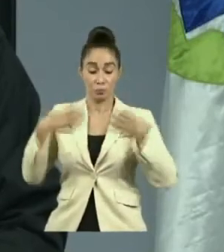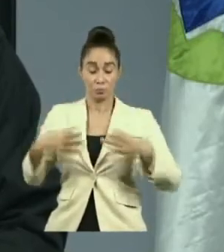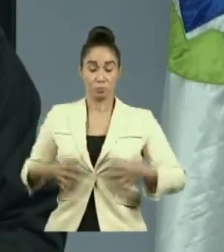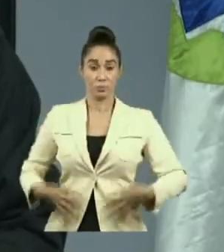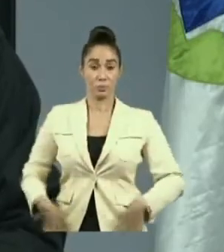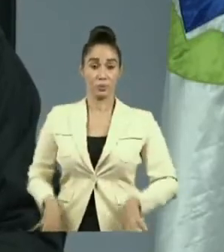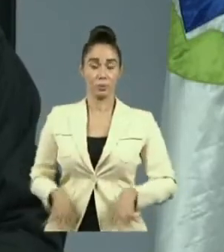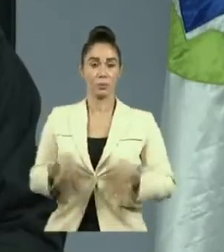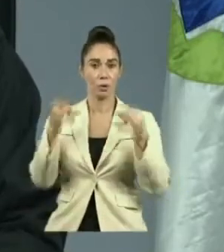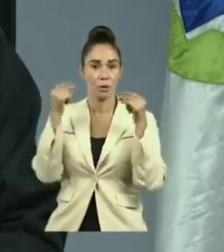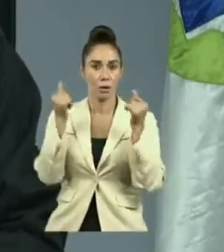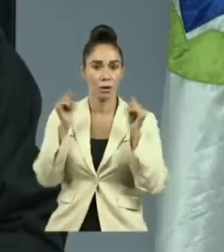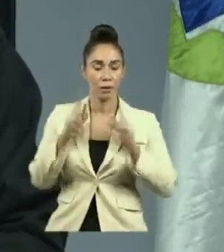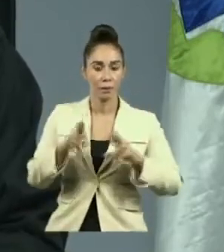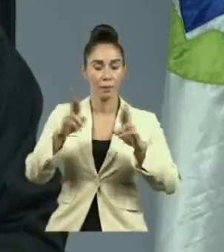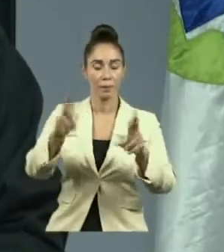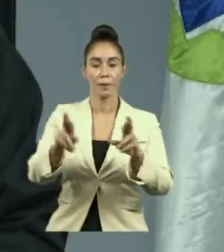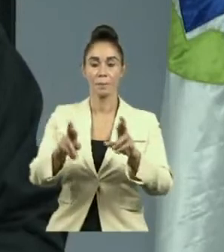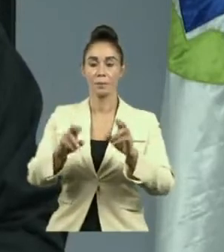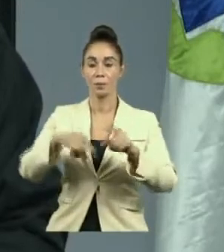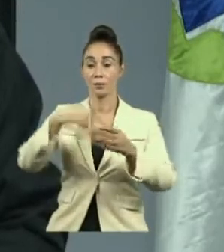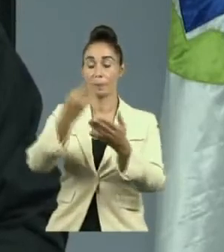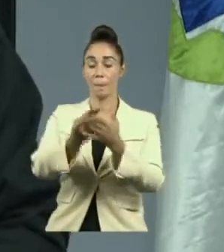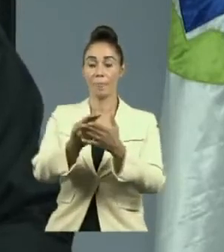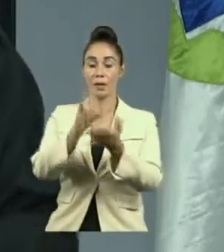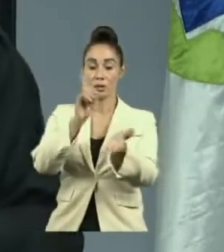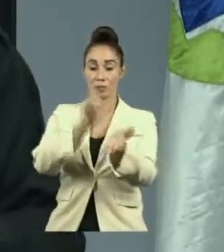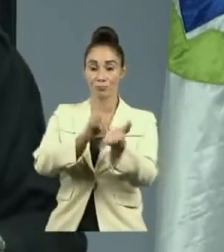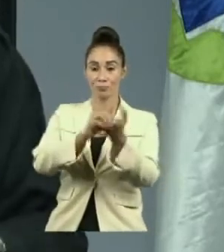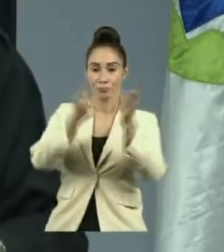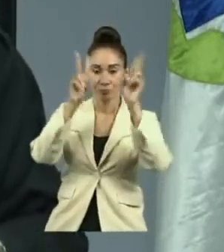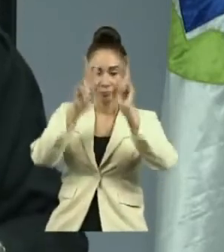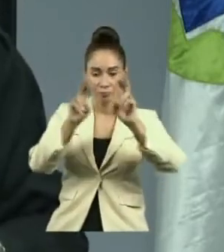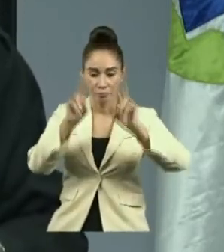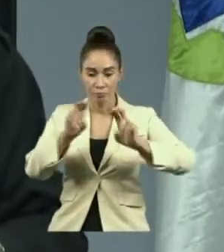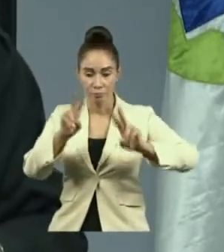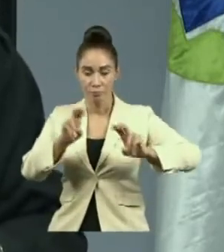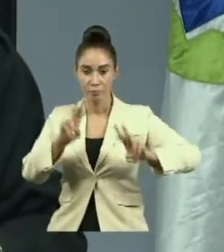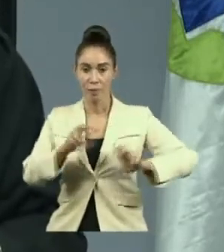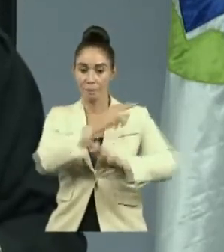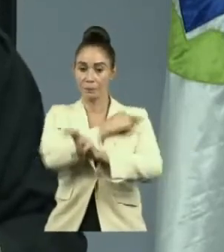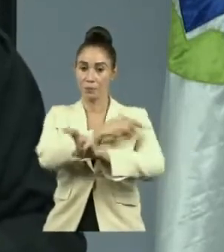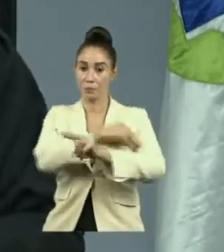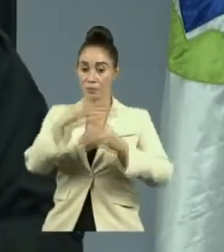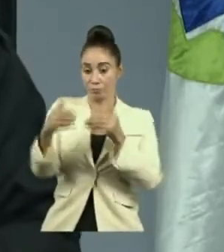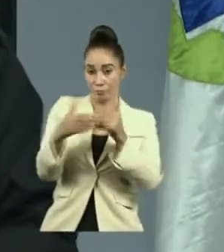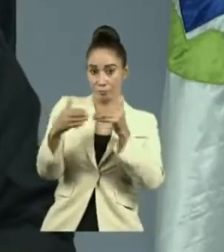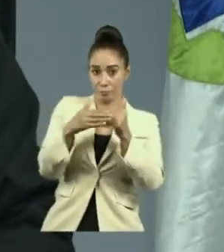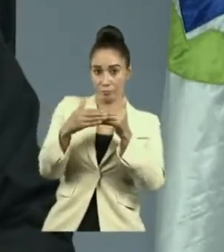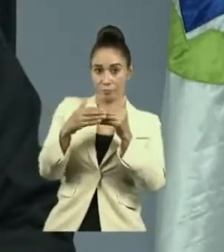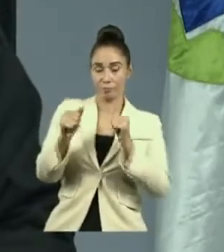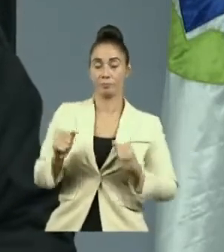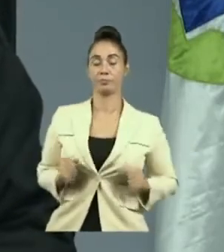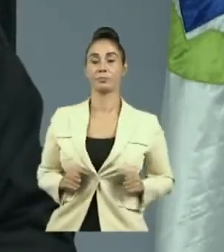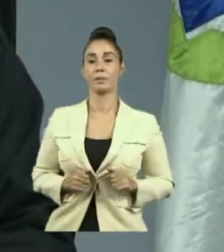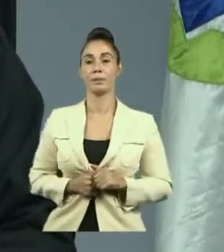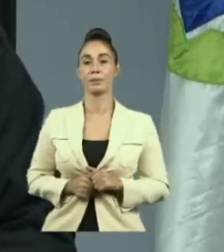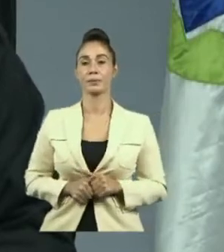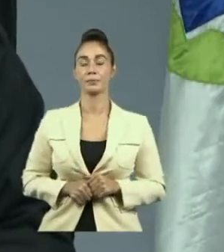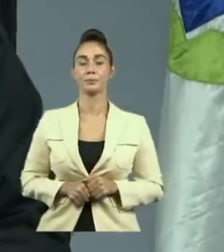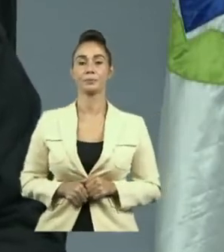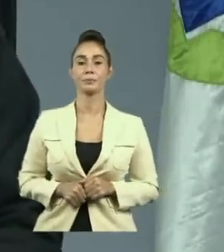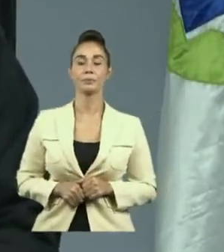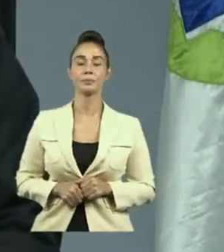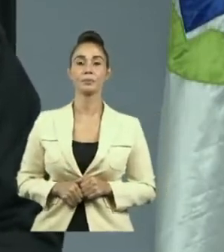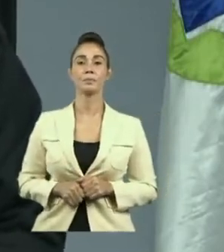inmediatamente procurar la asistencia en un centro de salud a los